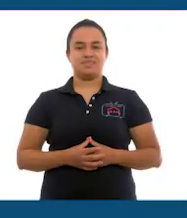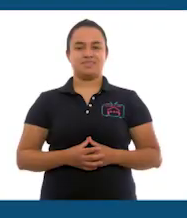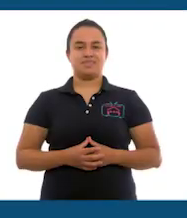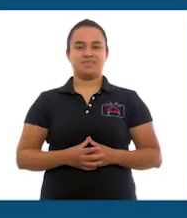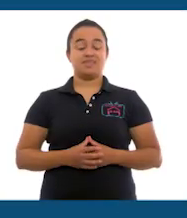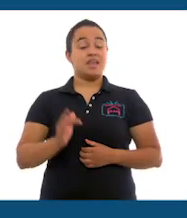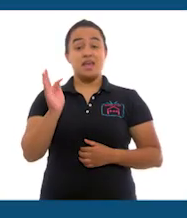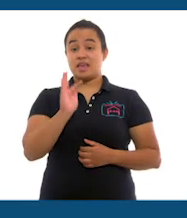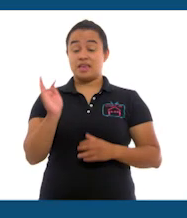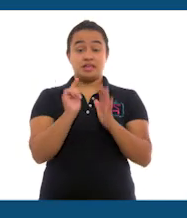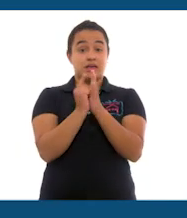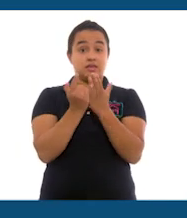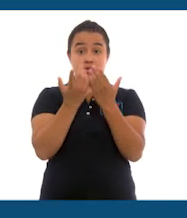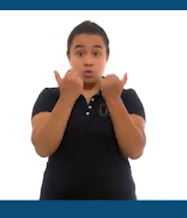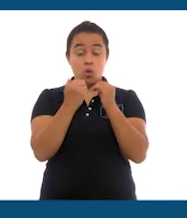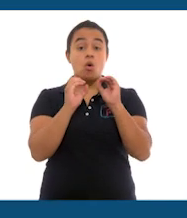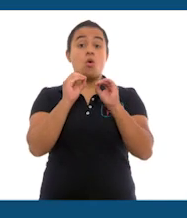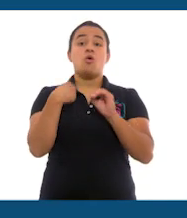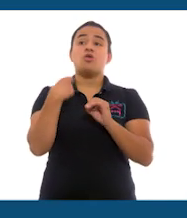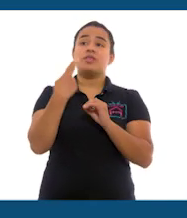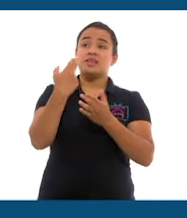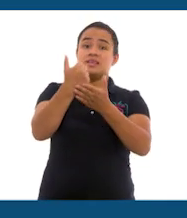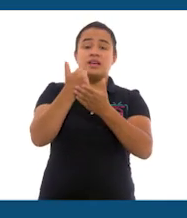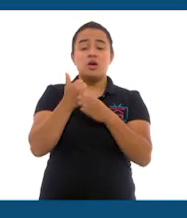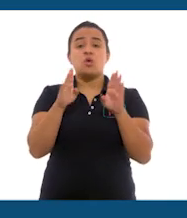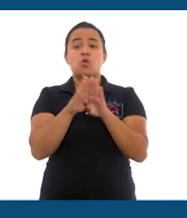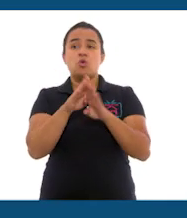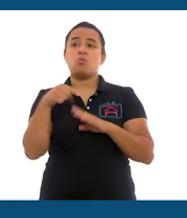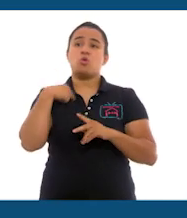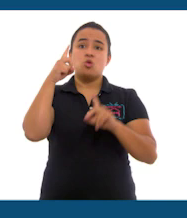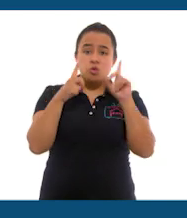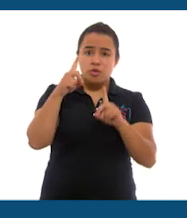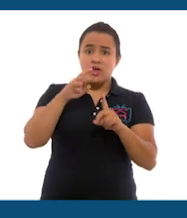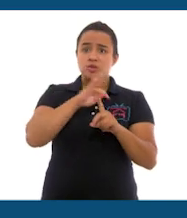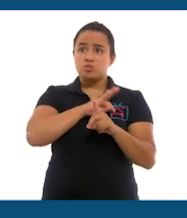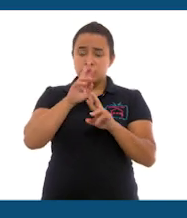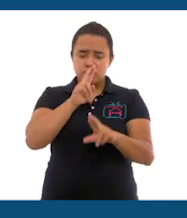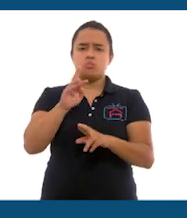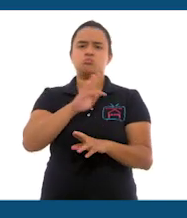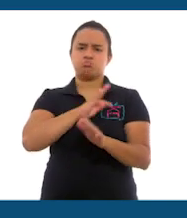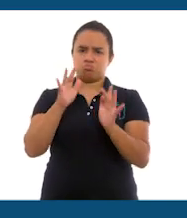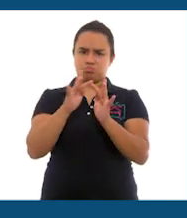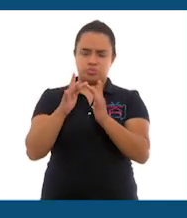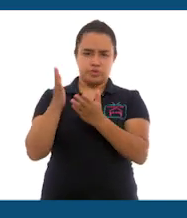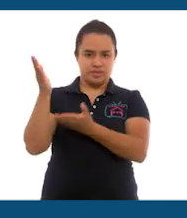Si no tienes el libro de texto o necesitas ayuda para responder las preguntas, contáctanos.